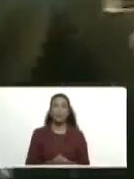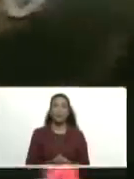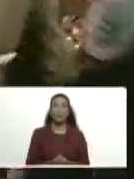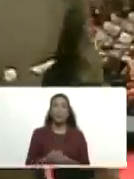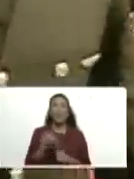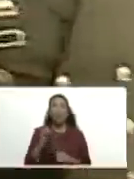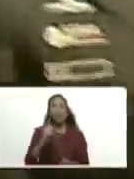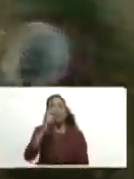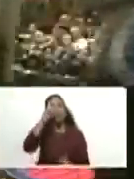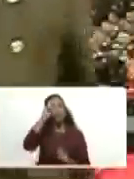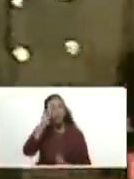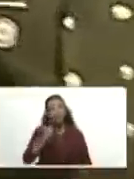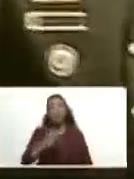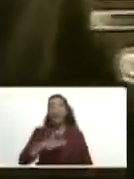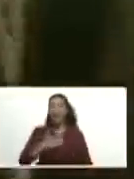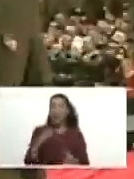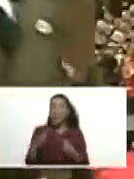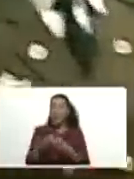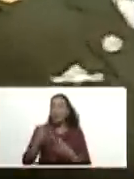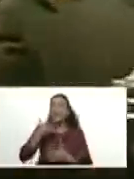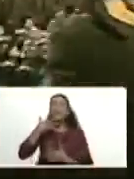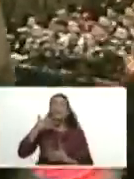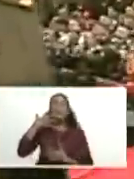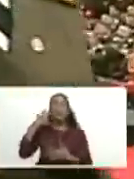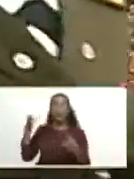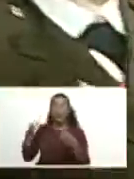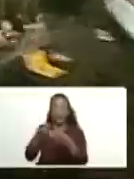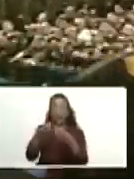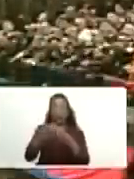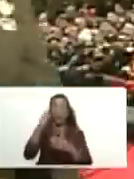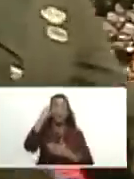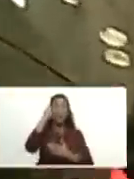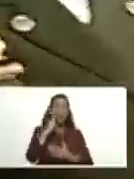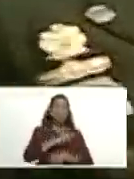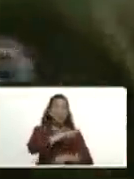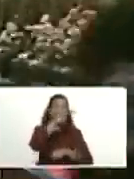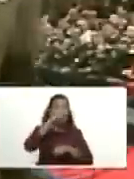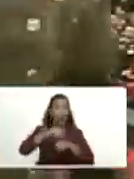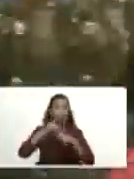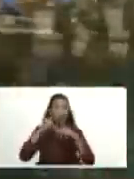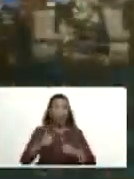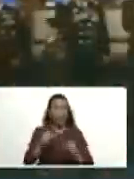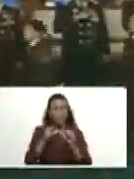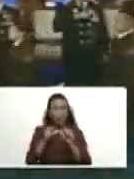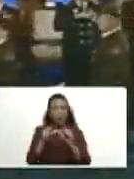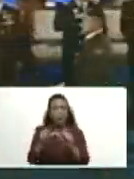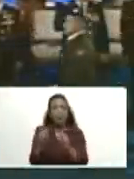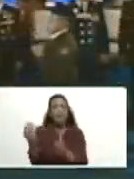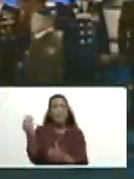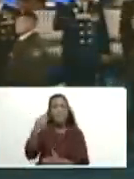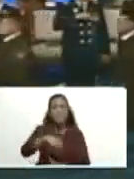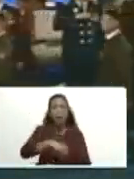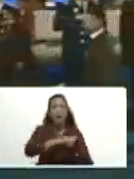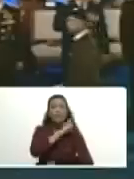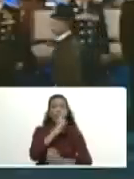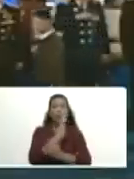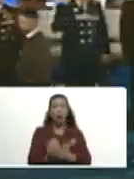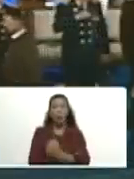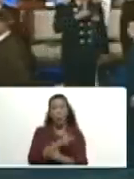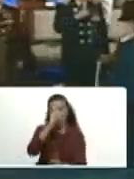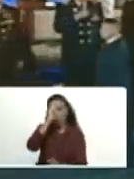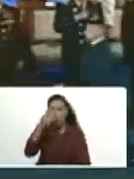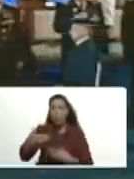Tenemos el privilegio de contar con una Fuerza Armada Nacional Bolivariana que se mantiene, además, forjada con